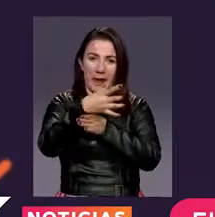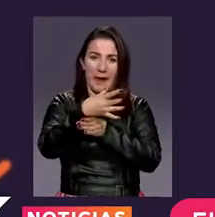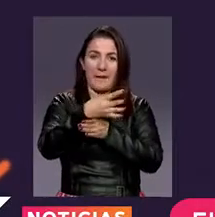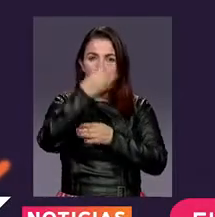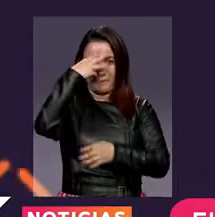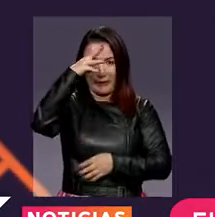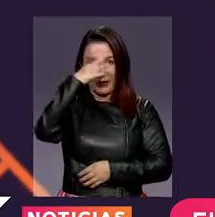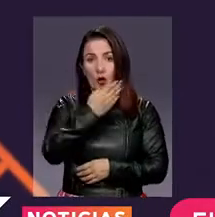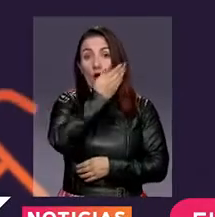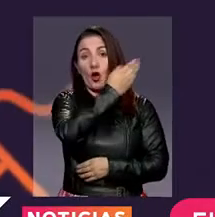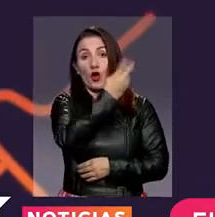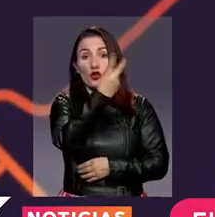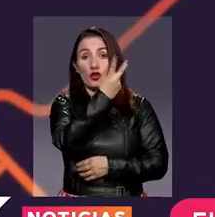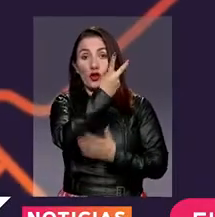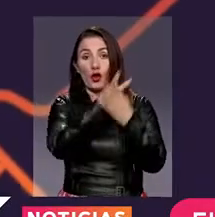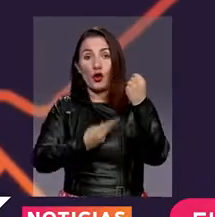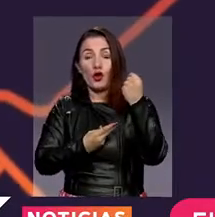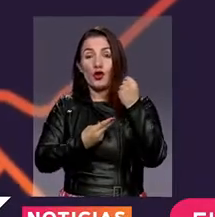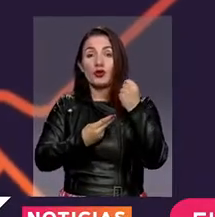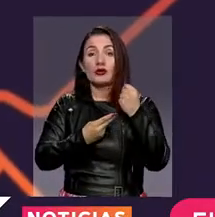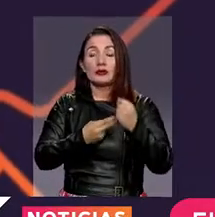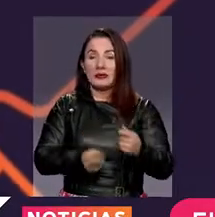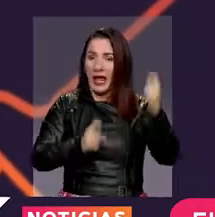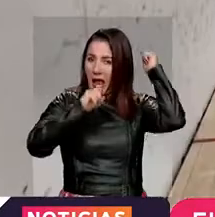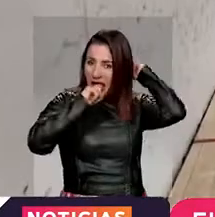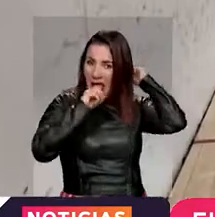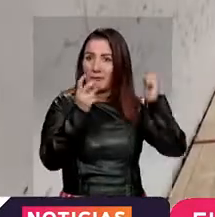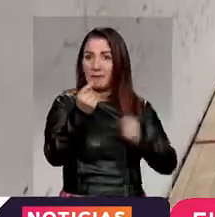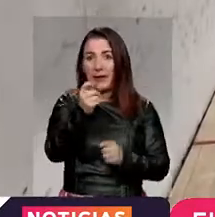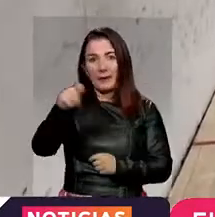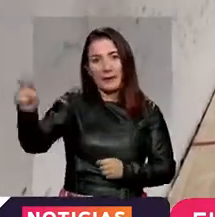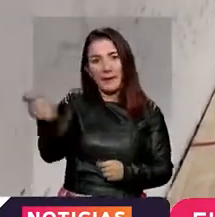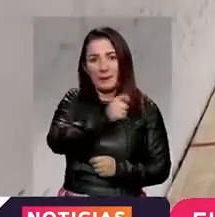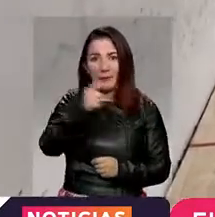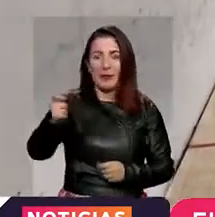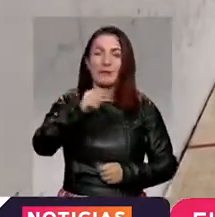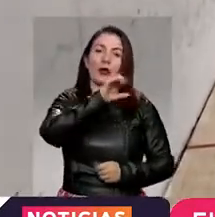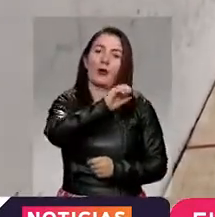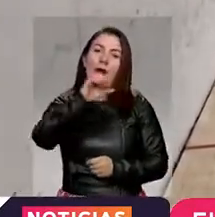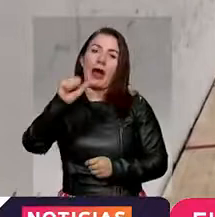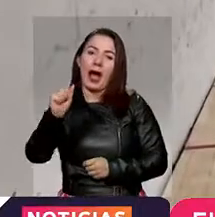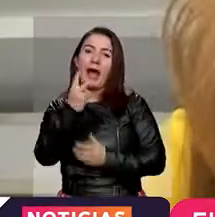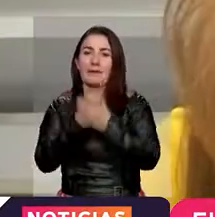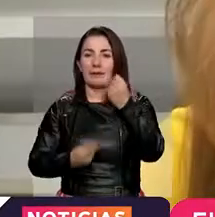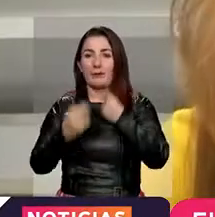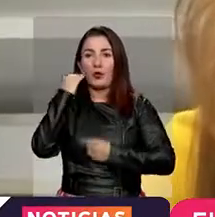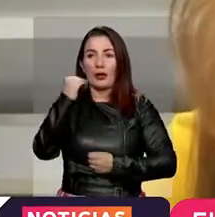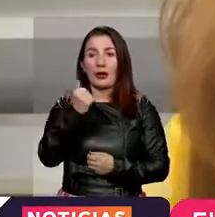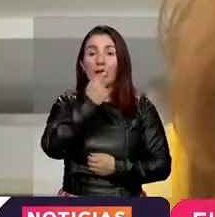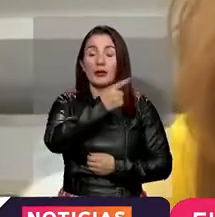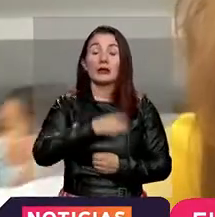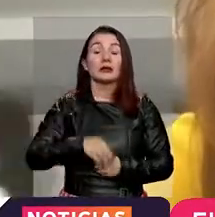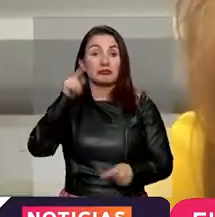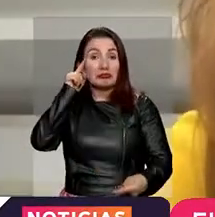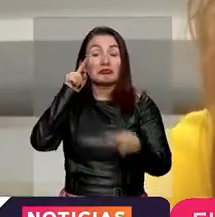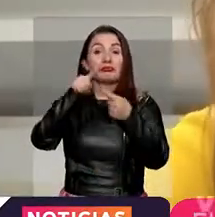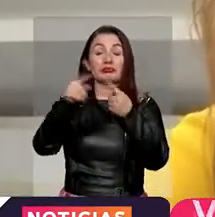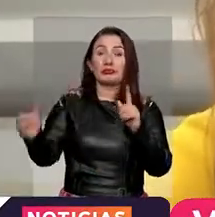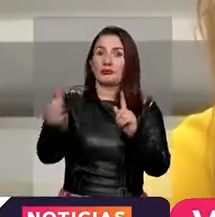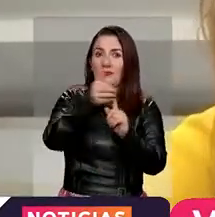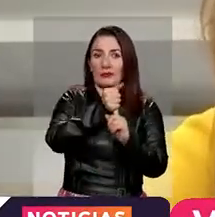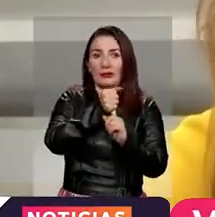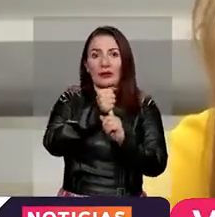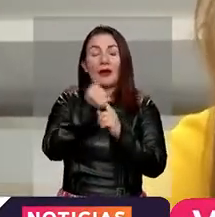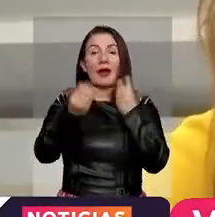Valentina Sánchez y Nicolás Serna alcanzaron preciada de plata en squash dobles femenino y mixto respectivamente. Llegar a ese punto y pues en